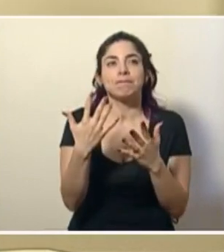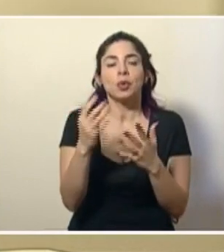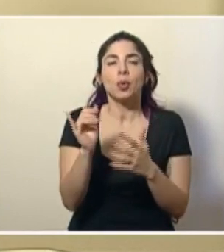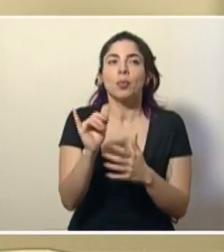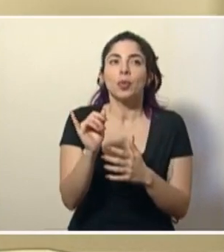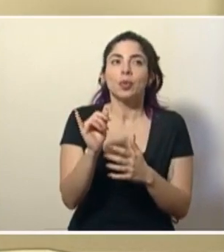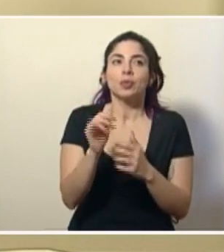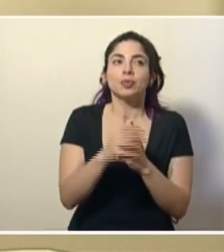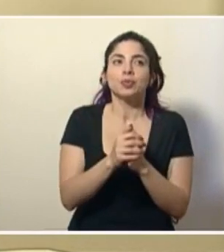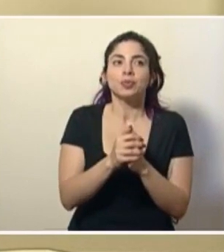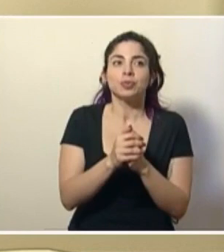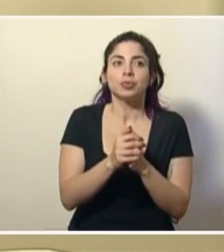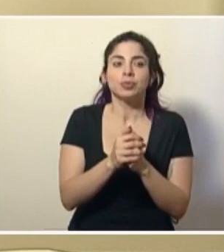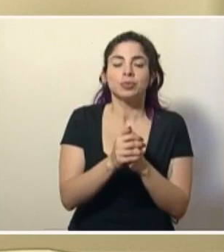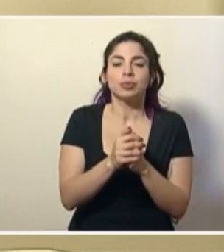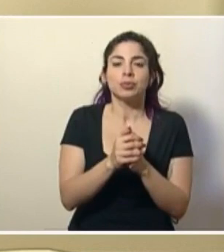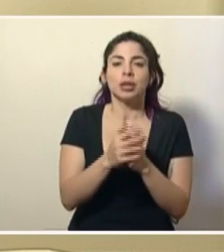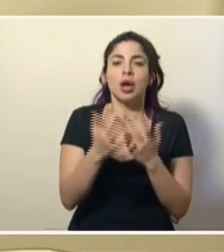los